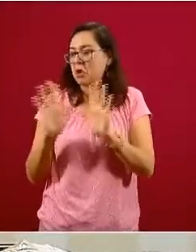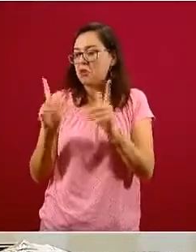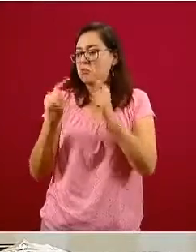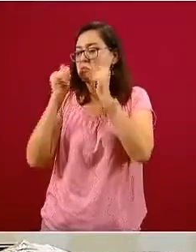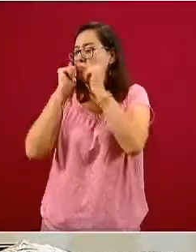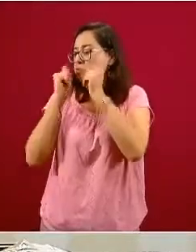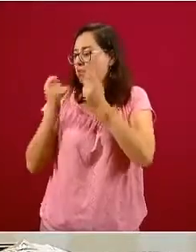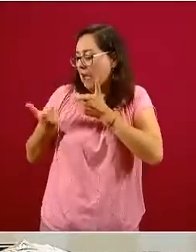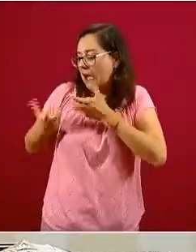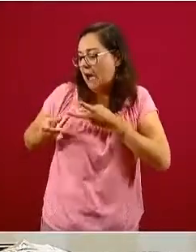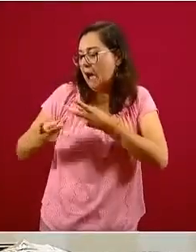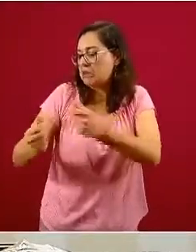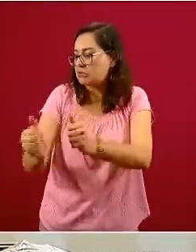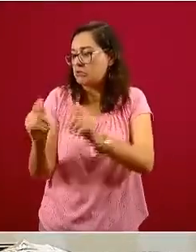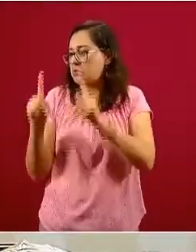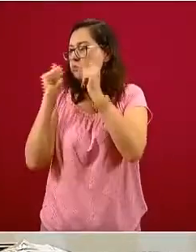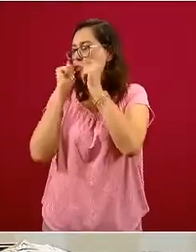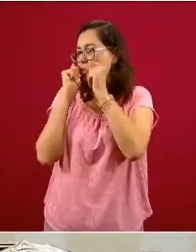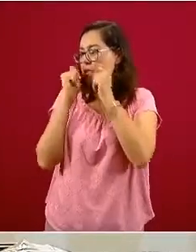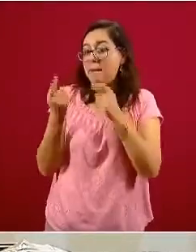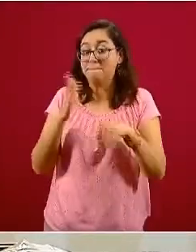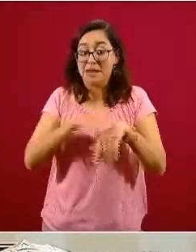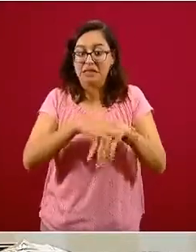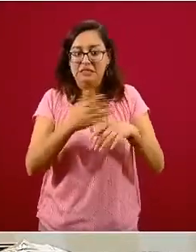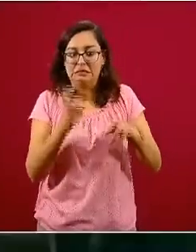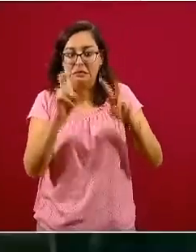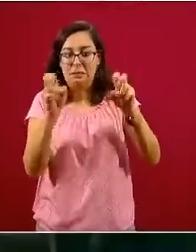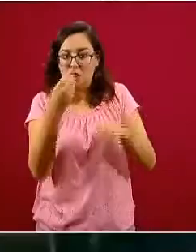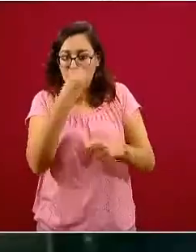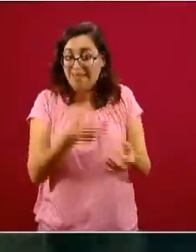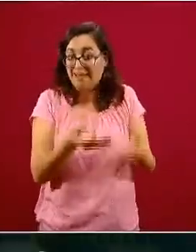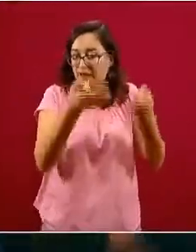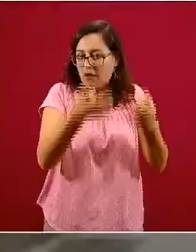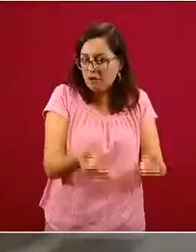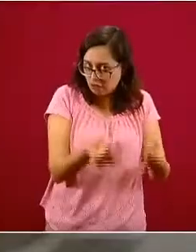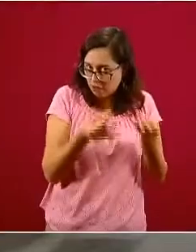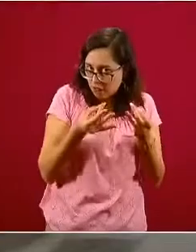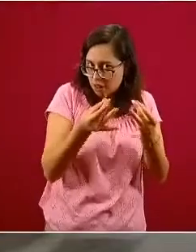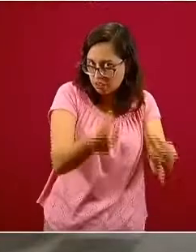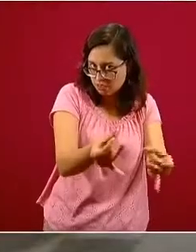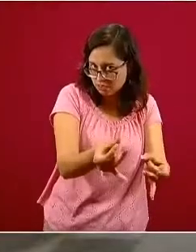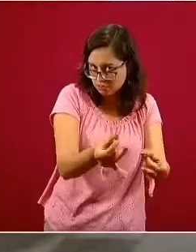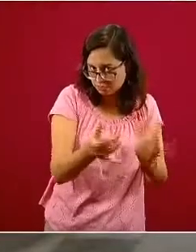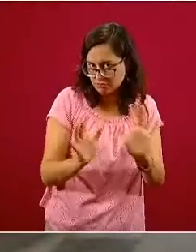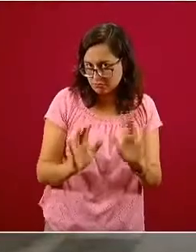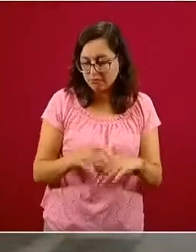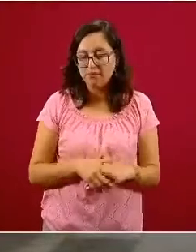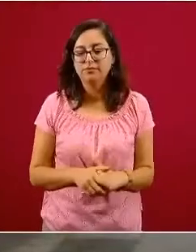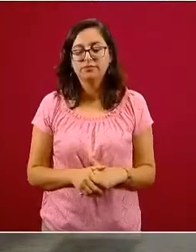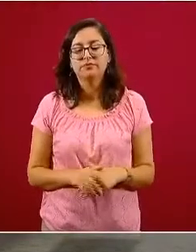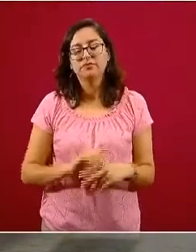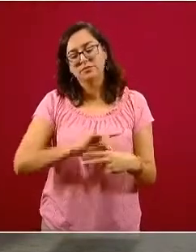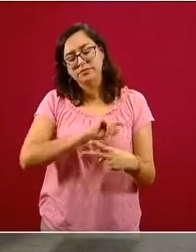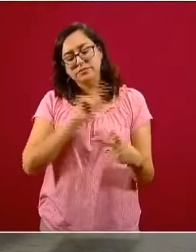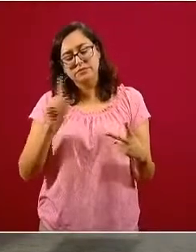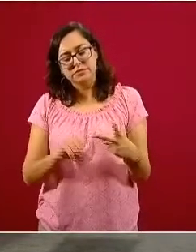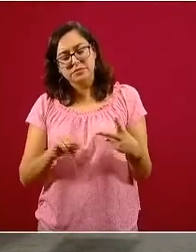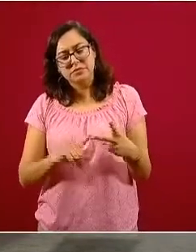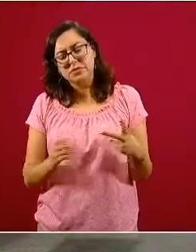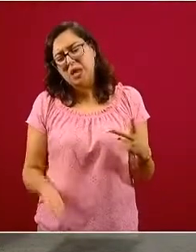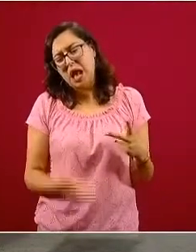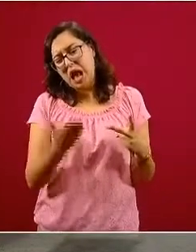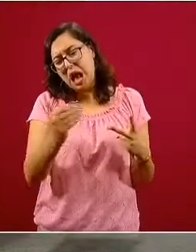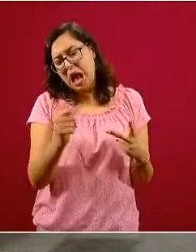calidad, no tanto la cantidad. Muchas gracias. Y la segunda pregunta para el doctor Gatell, pues es producto de